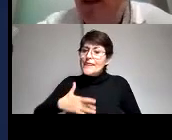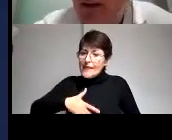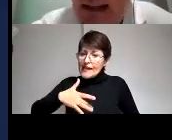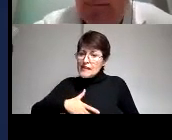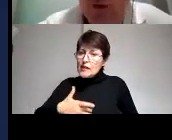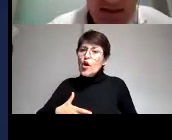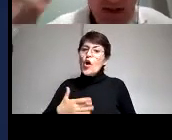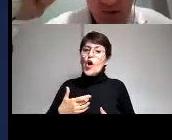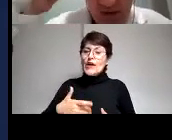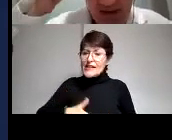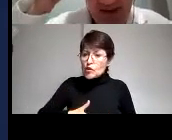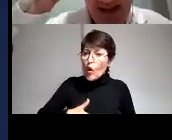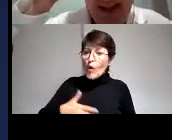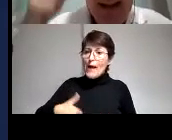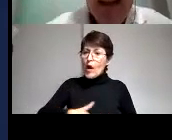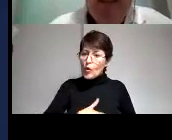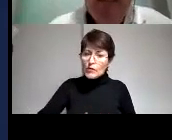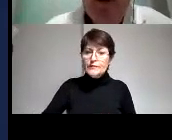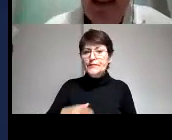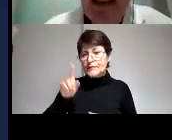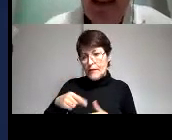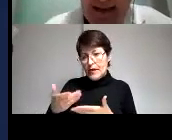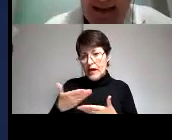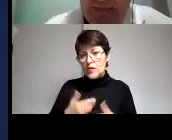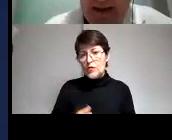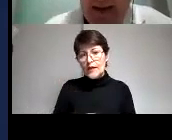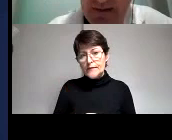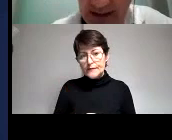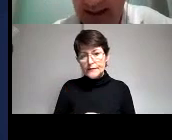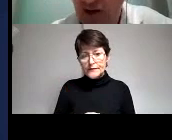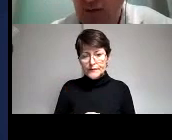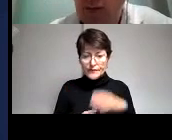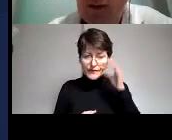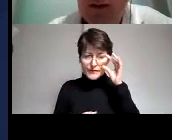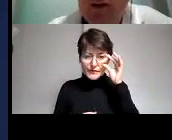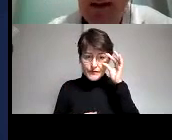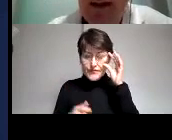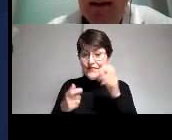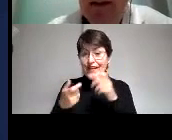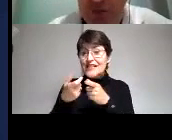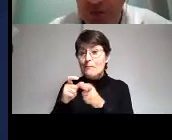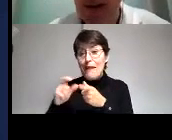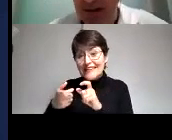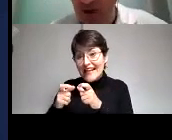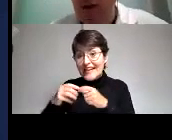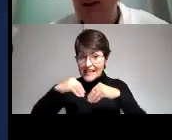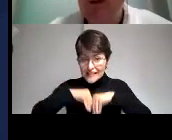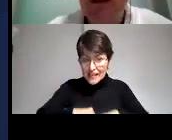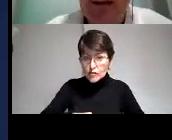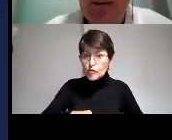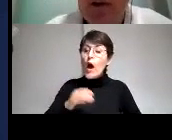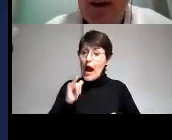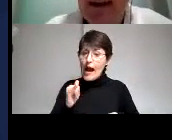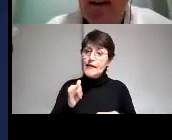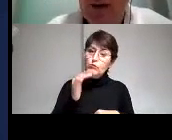función prebiótica que hemos comentado en alguna otra charla, porque las bacterias, los probióticos, se nutren de alguno de los hidratos